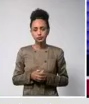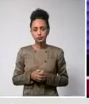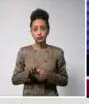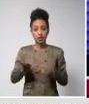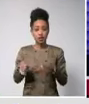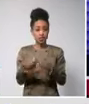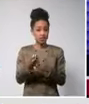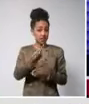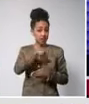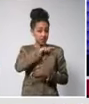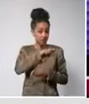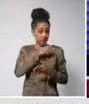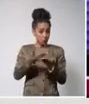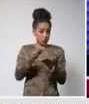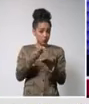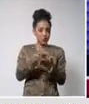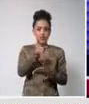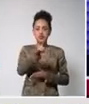ayer